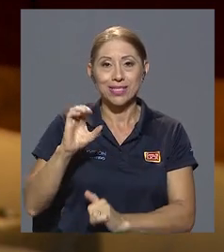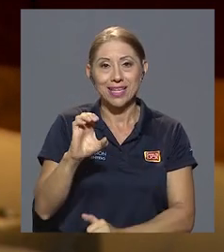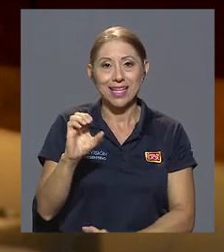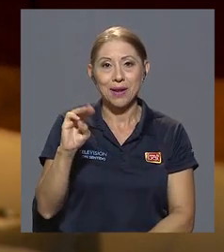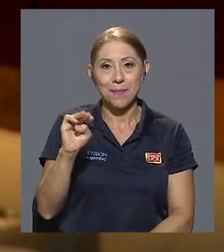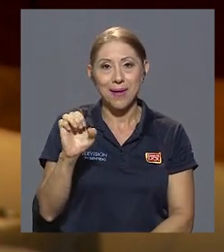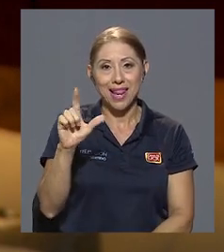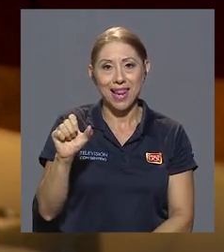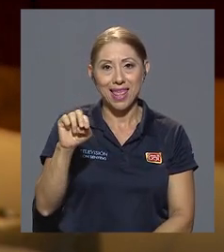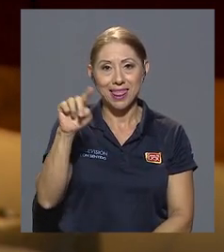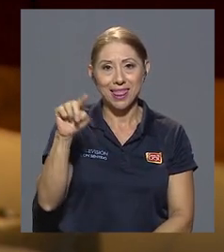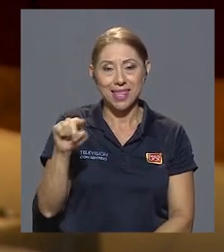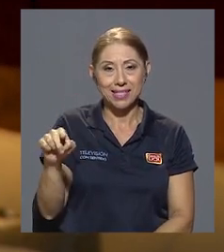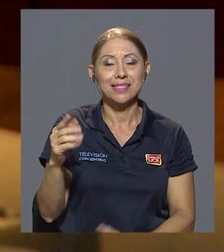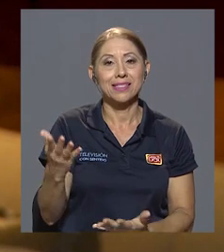y